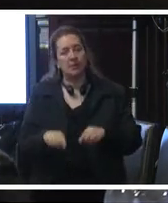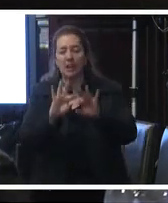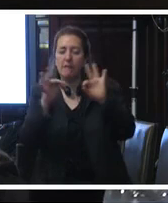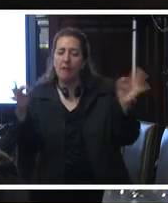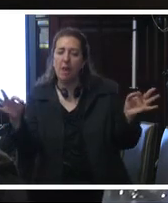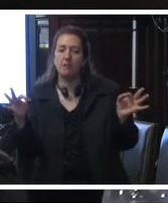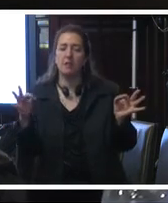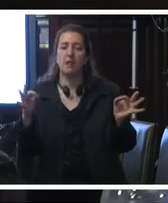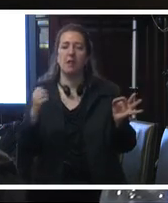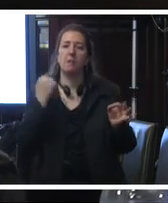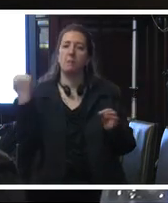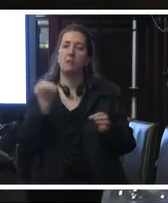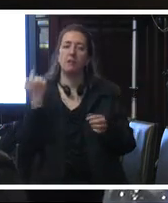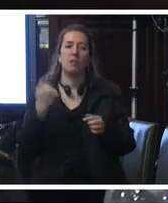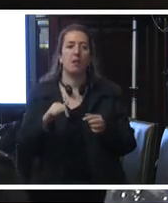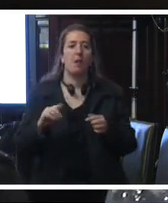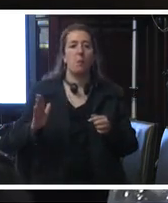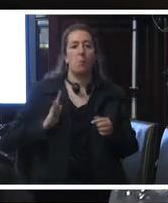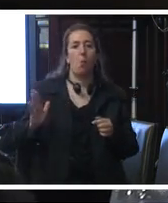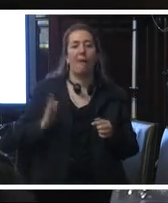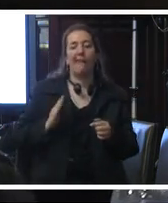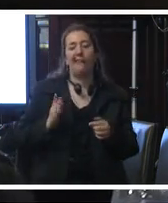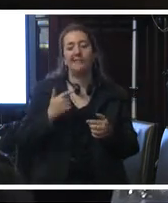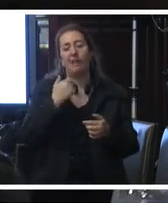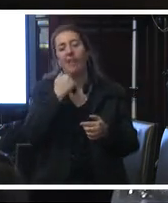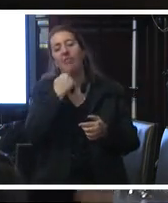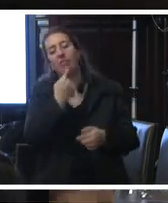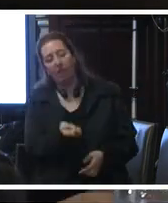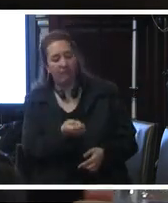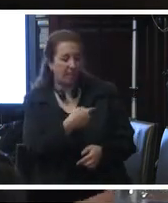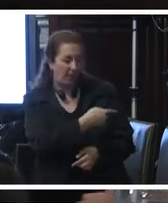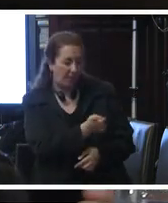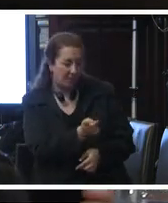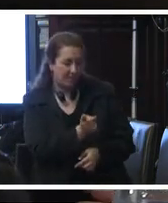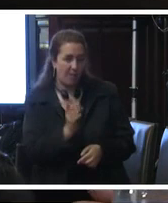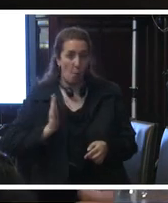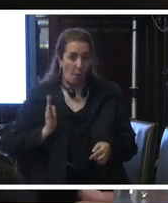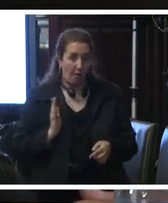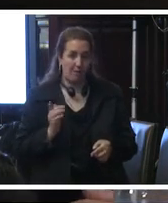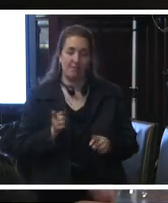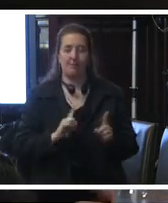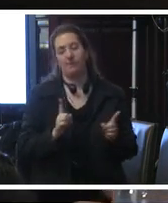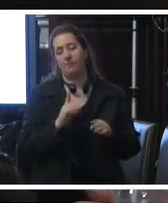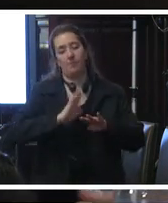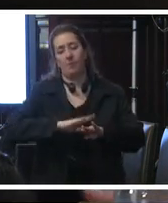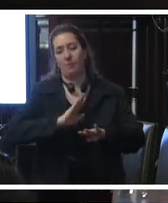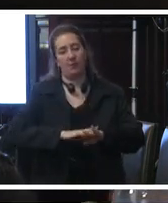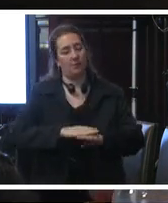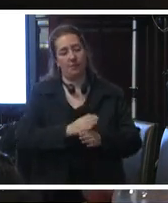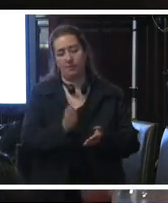frase tan popular de que las mujeres somos el sexo débil. Realmente creo que es momento de desterrar de una vez por